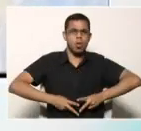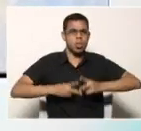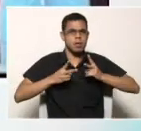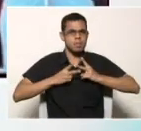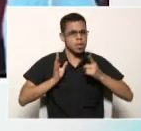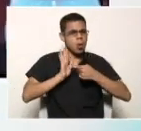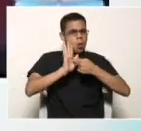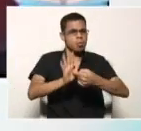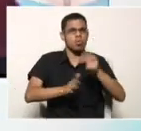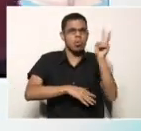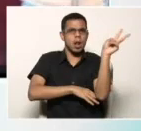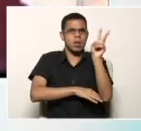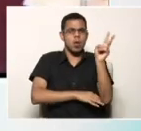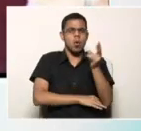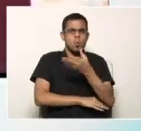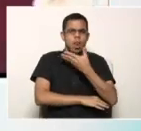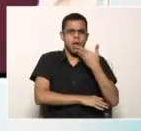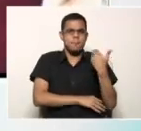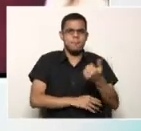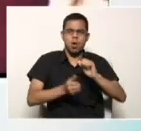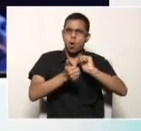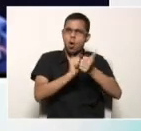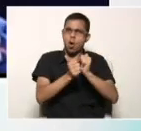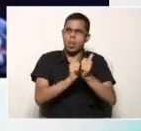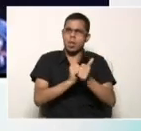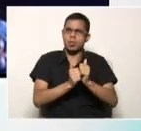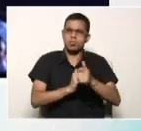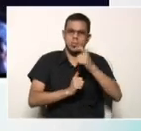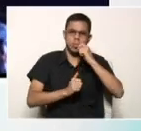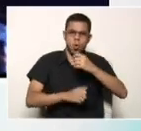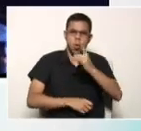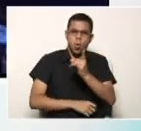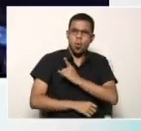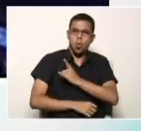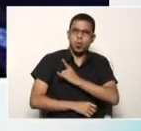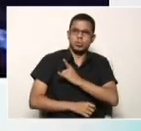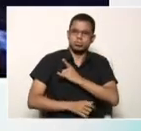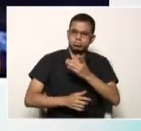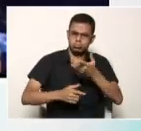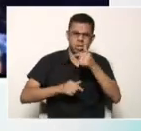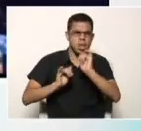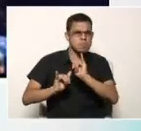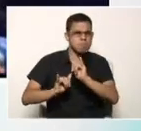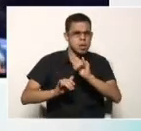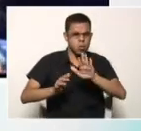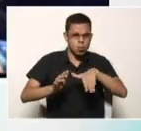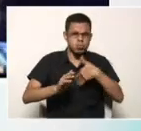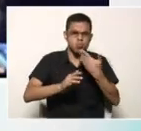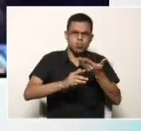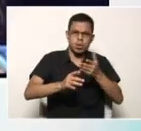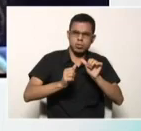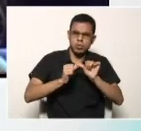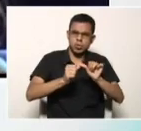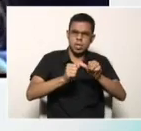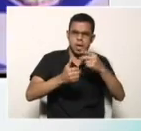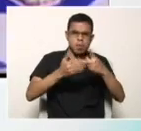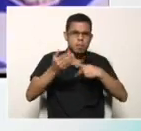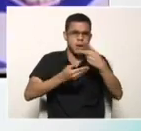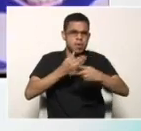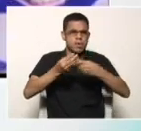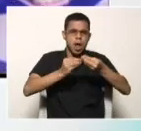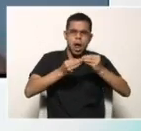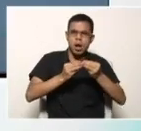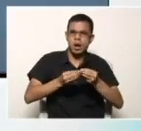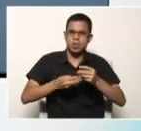país dignamente como deportista, también lograr mi título universitario y de ahí puedo planificar en qué momento puedo tener una familia